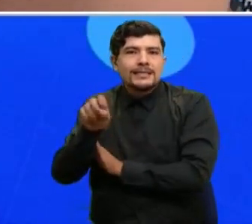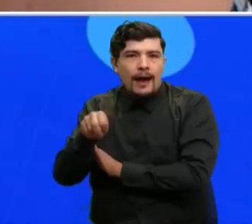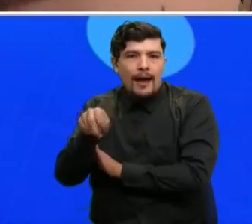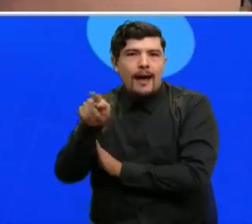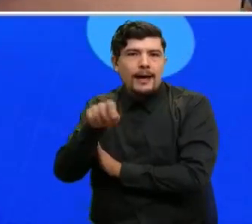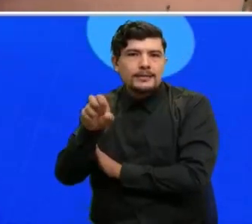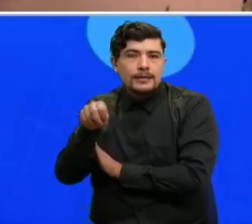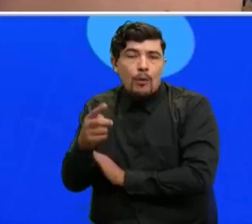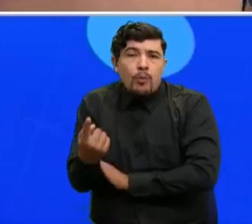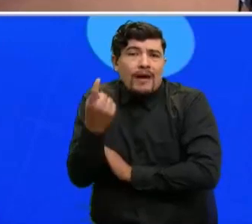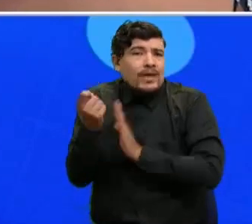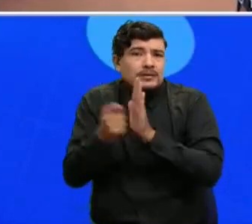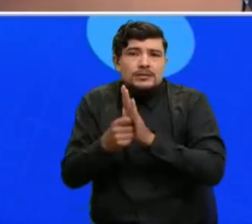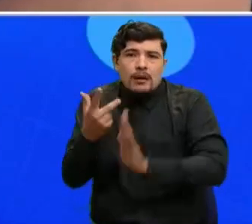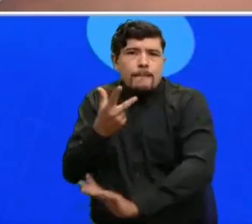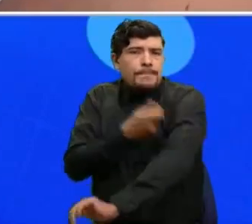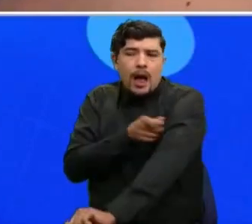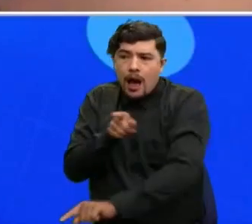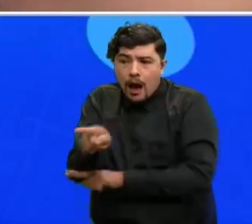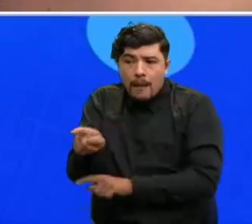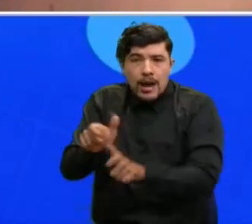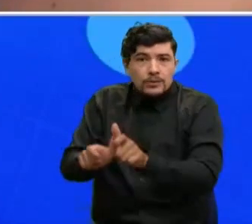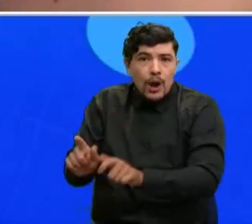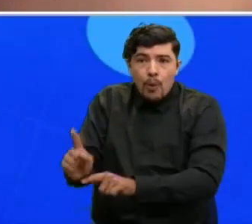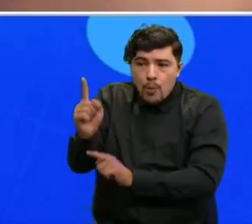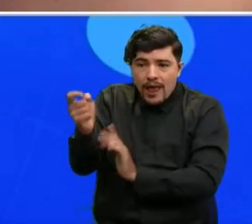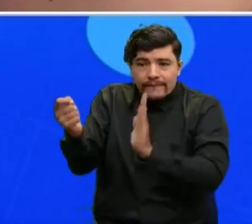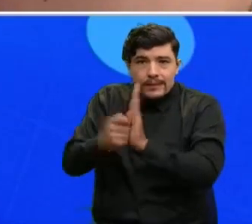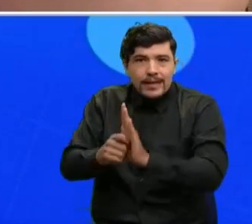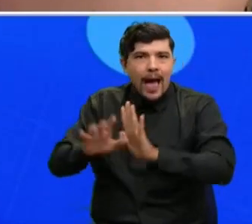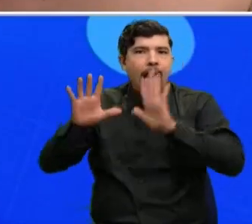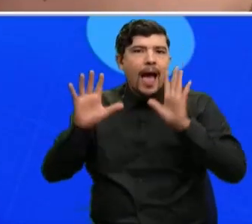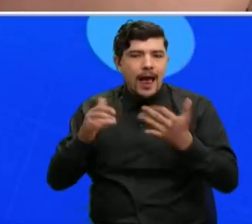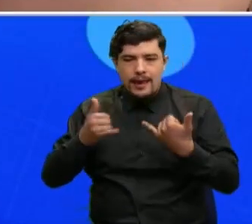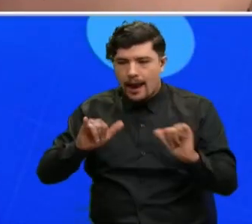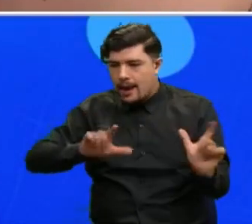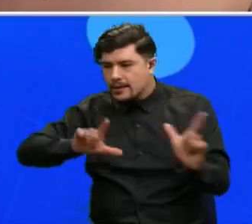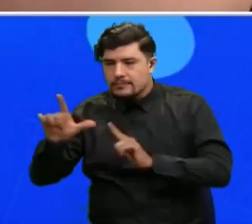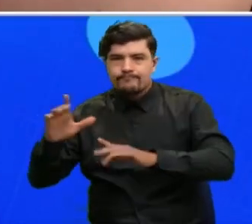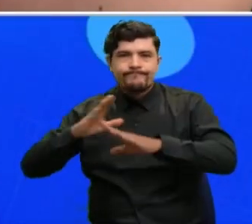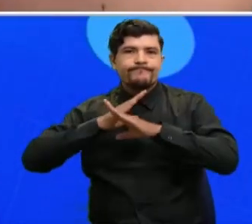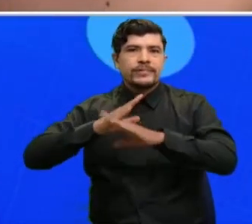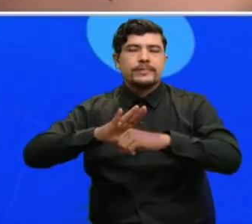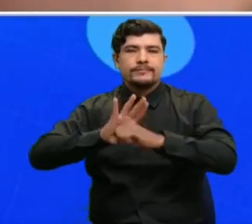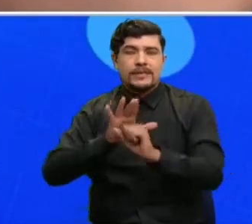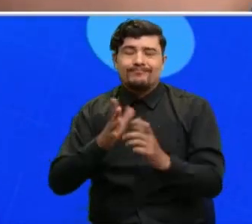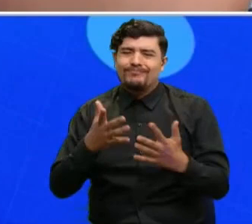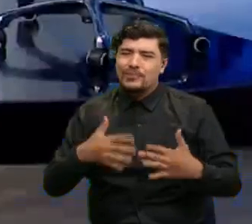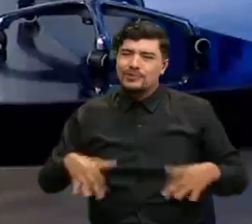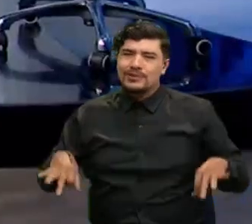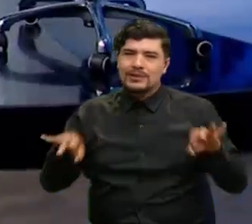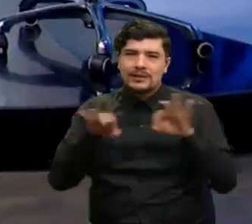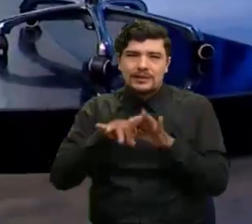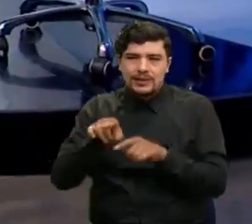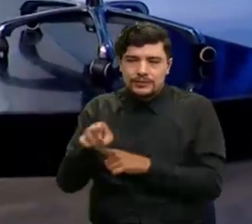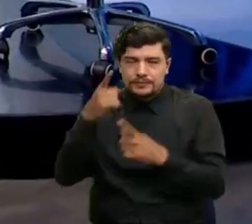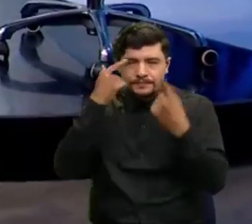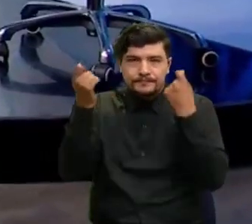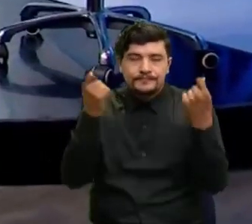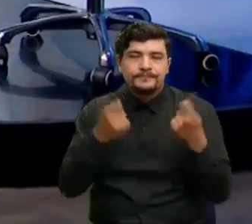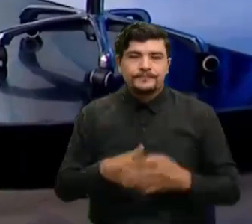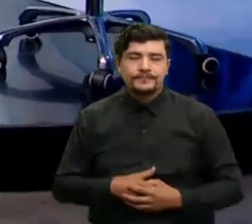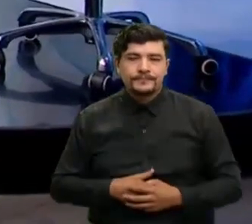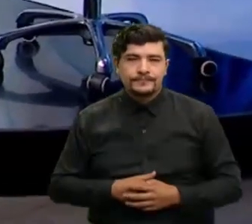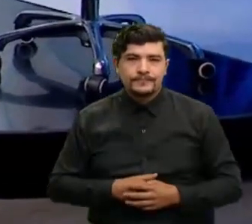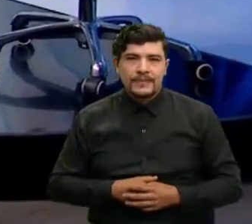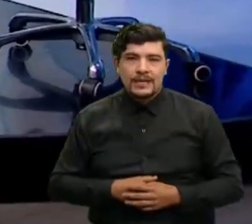que estos habitantes pues con una dosis queden de una vez inmunizados. Son muy importantes estas estrategias. Y